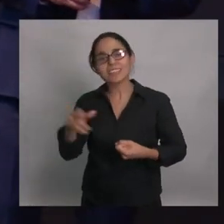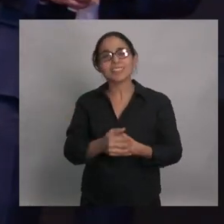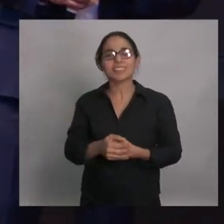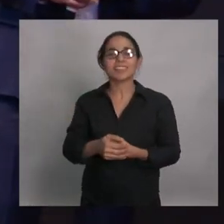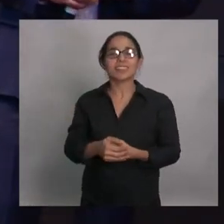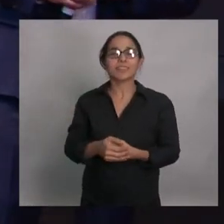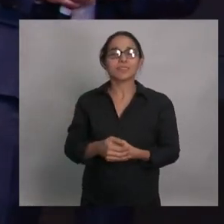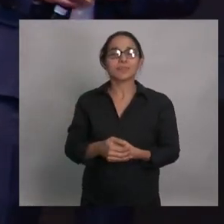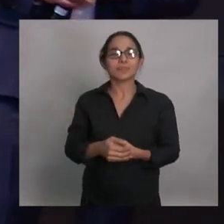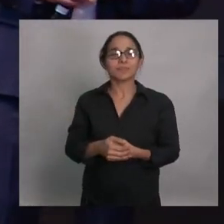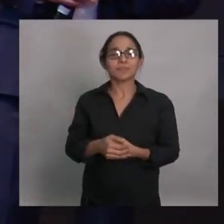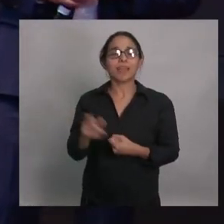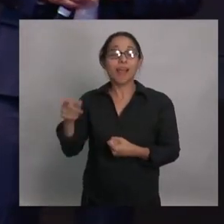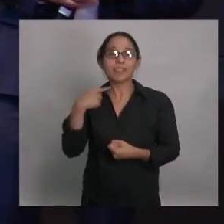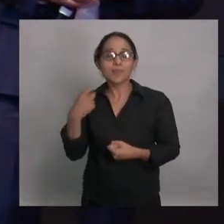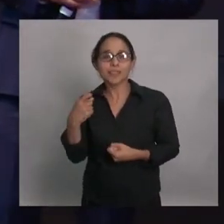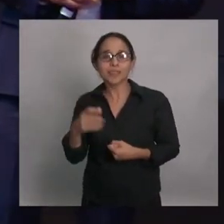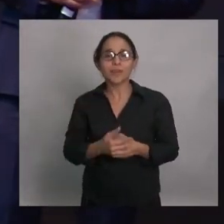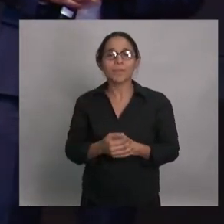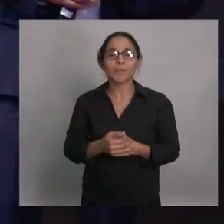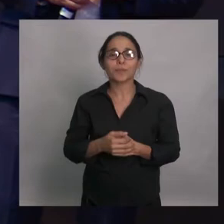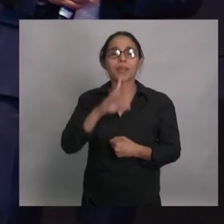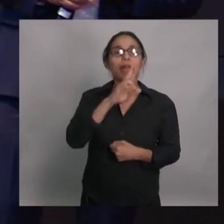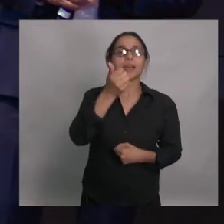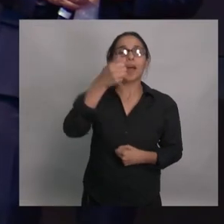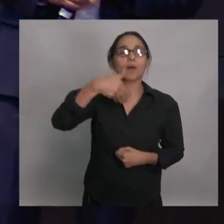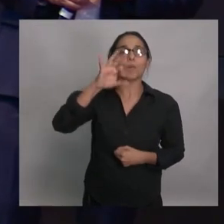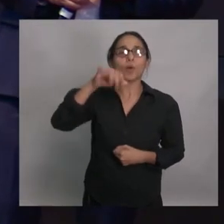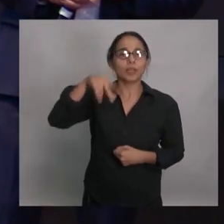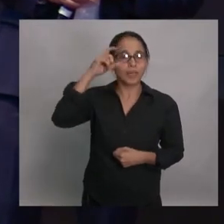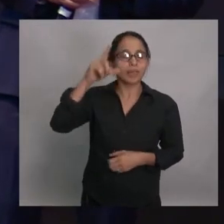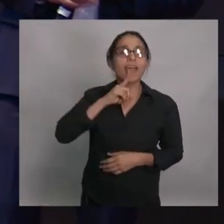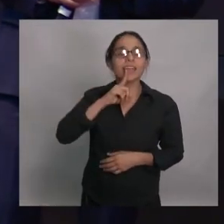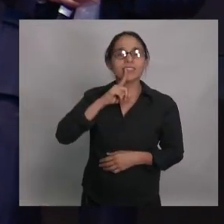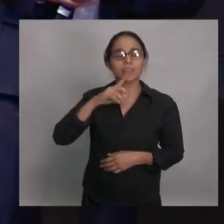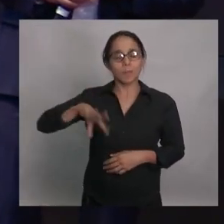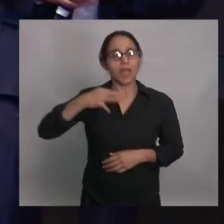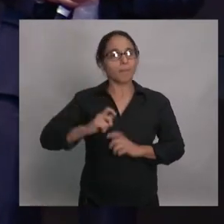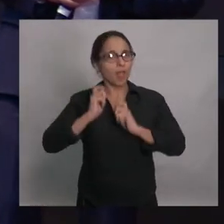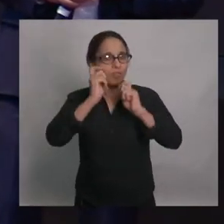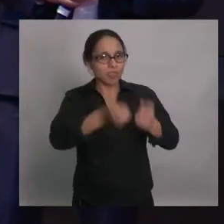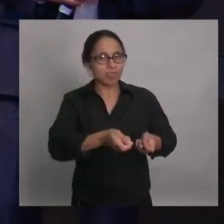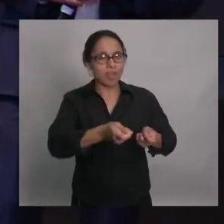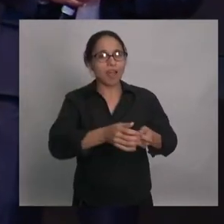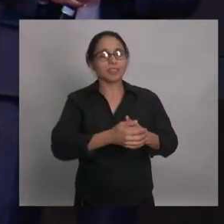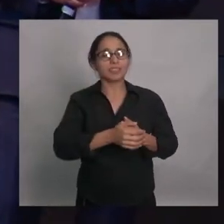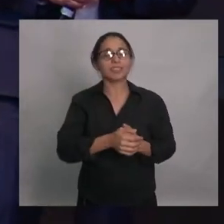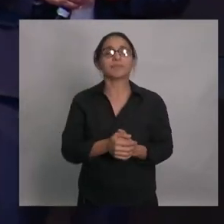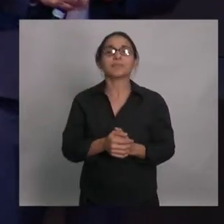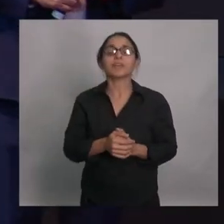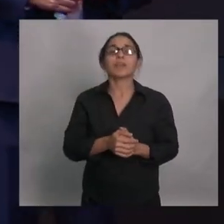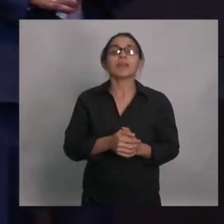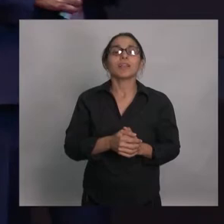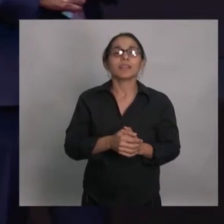español entrega el premio ignacio ramonet daiana bruzón es de la universidad nacional de la